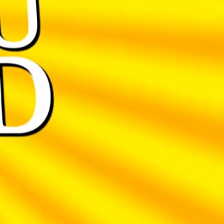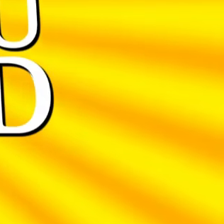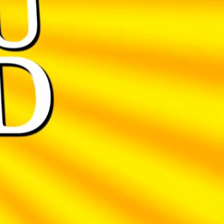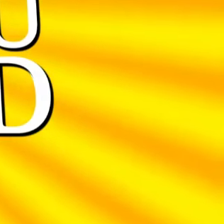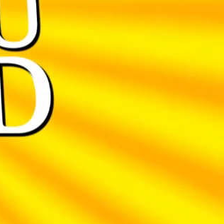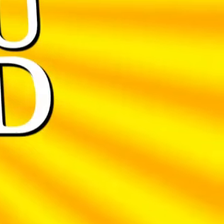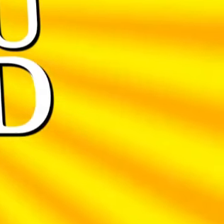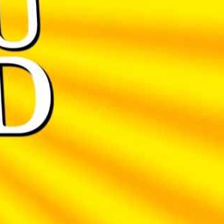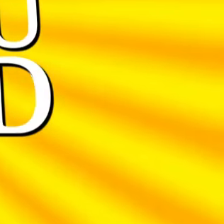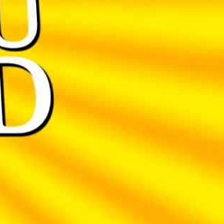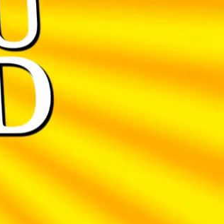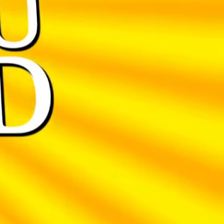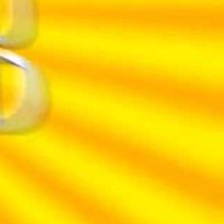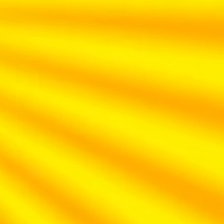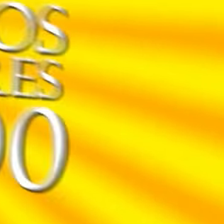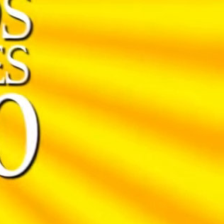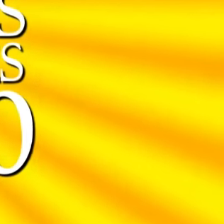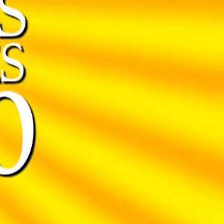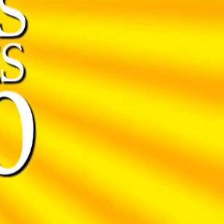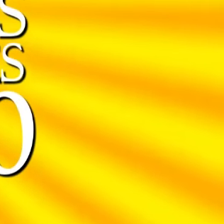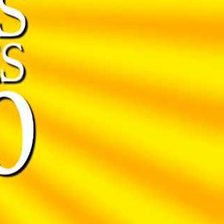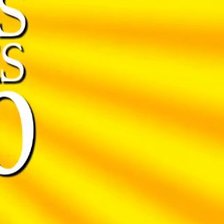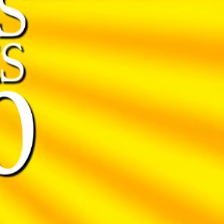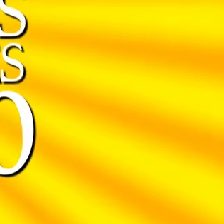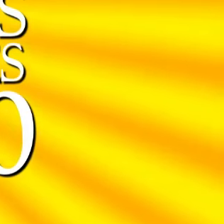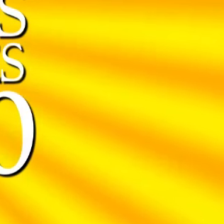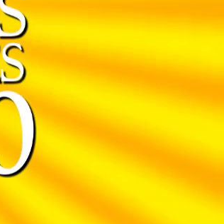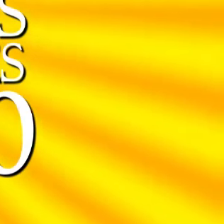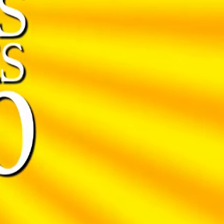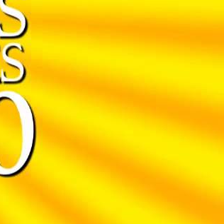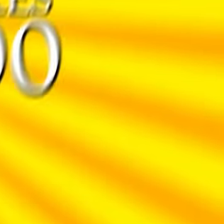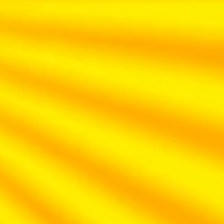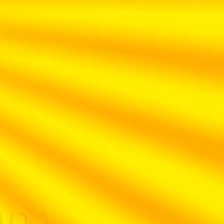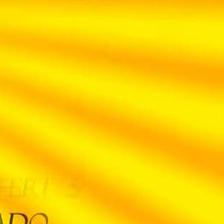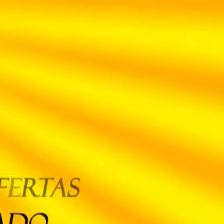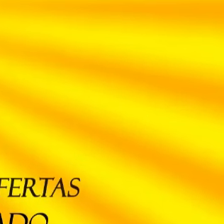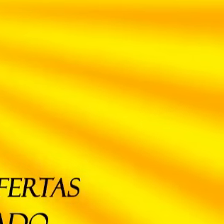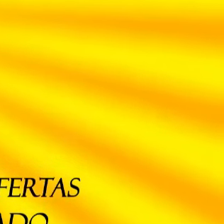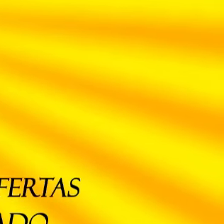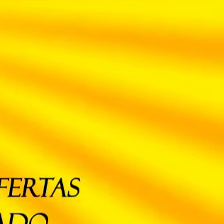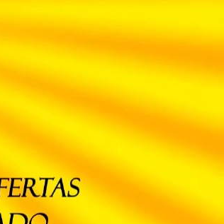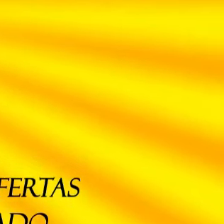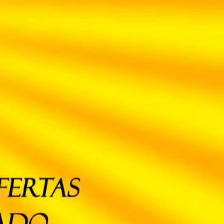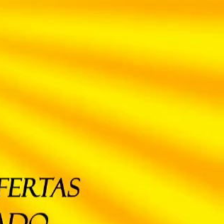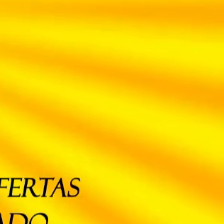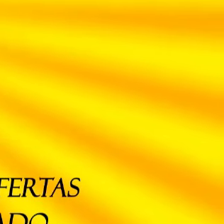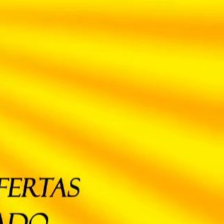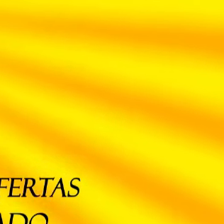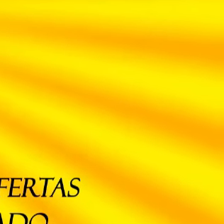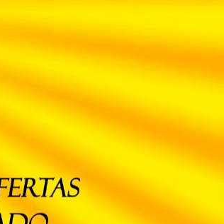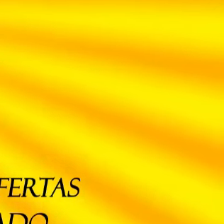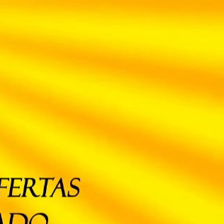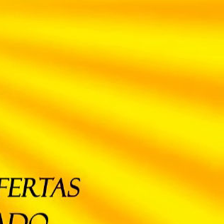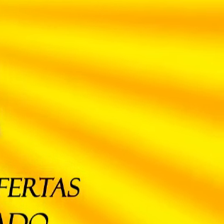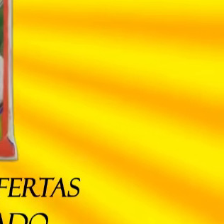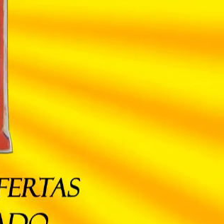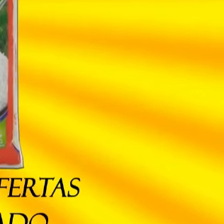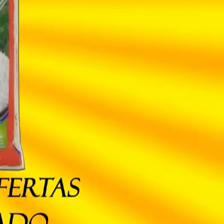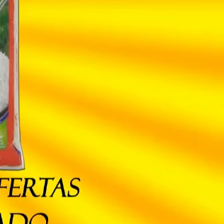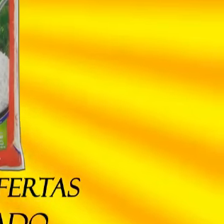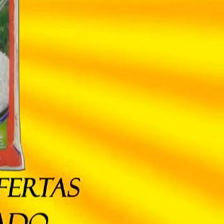La Quinta premia tu fidelidad por mercados igual a mayores a 150 mil pesos que incluyan Milo, salsa de tomate, mayonesa, fruco y